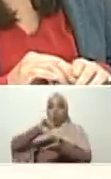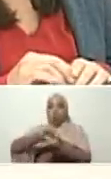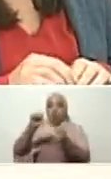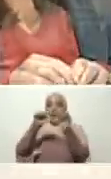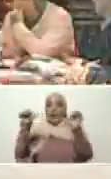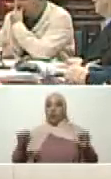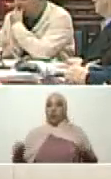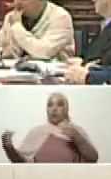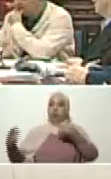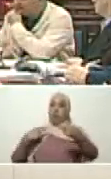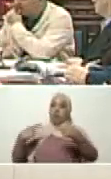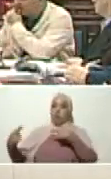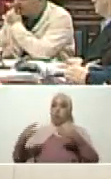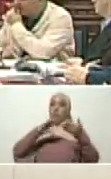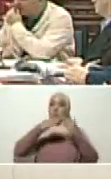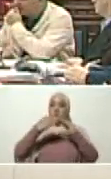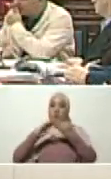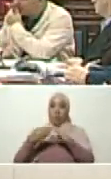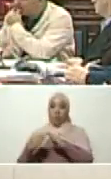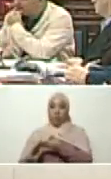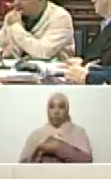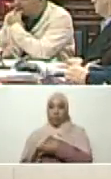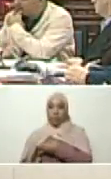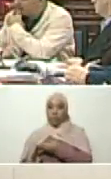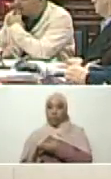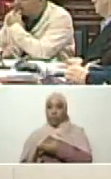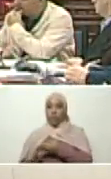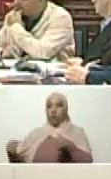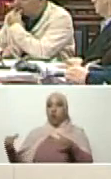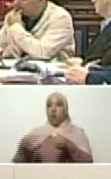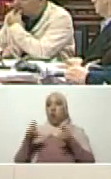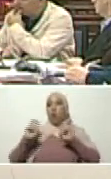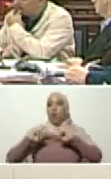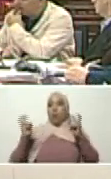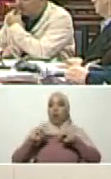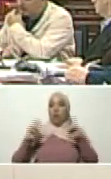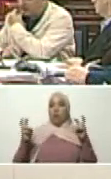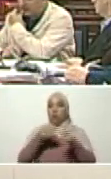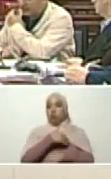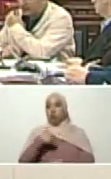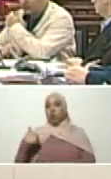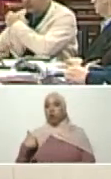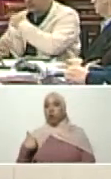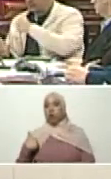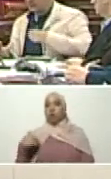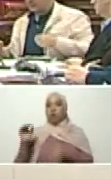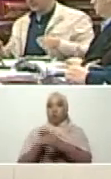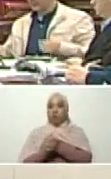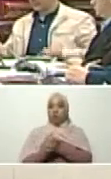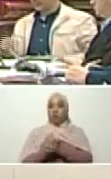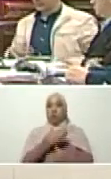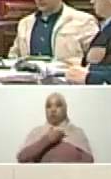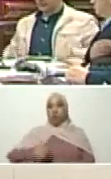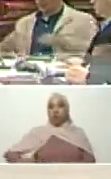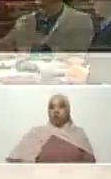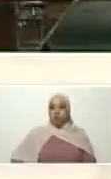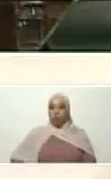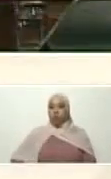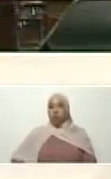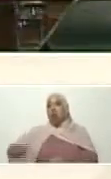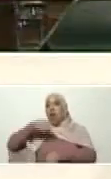agregación comunal, ¿no? Un conjunto de temas que yo quisiera que el compañero Jorge Reaza